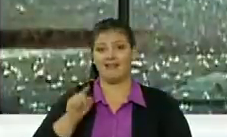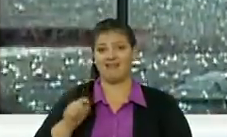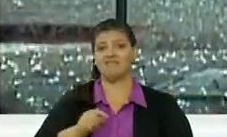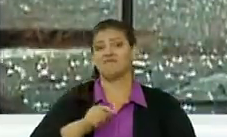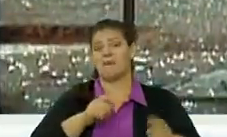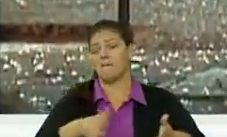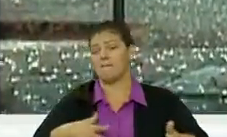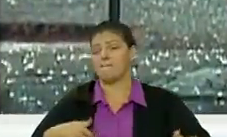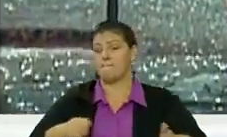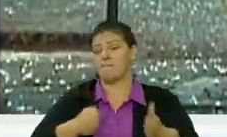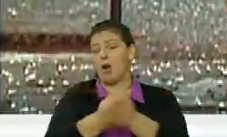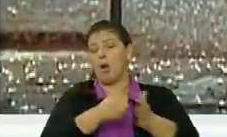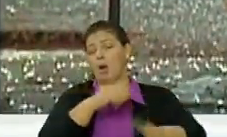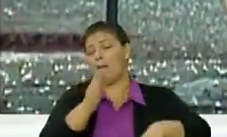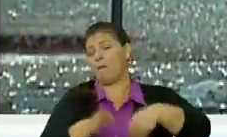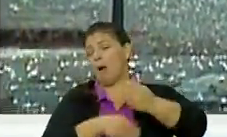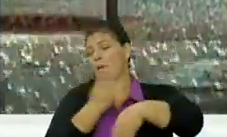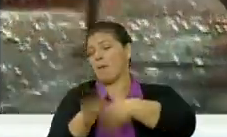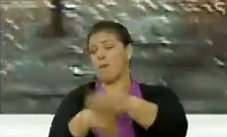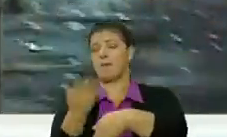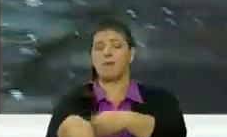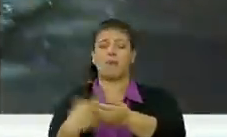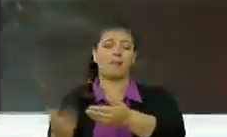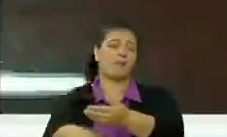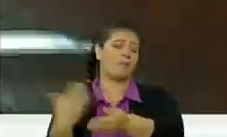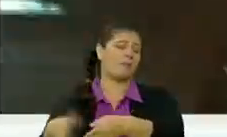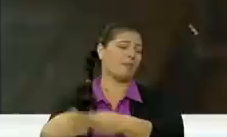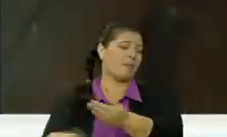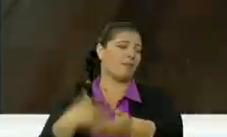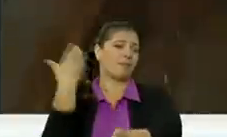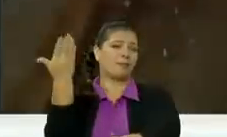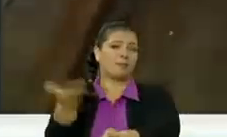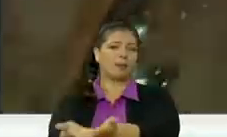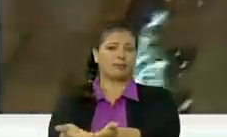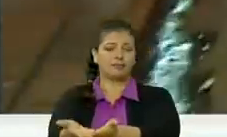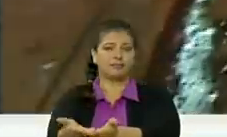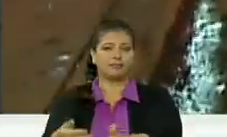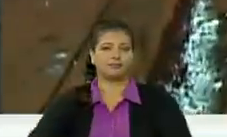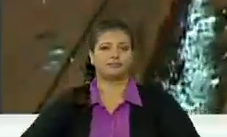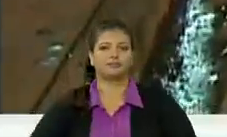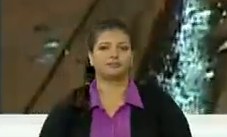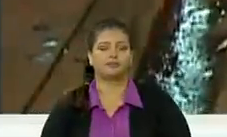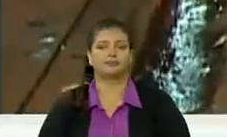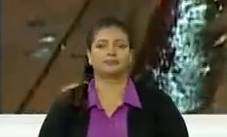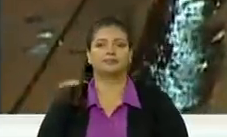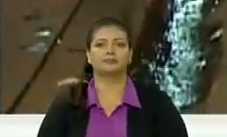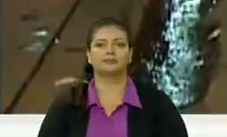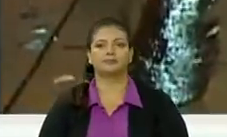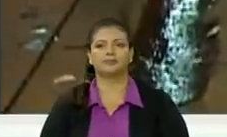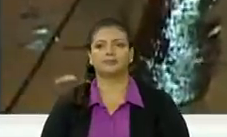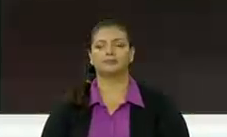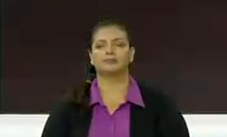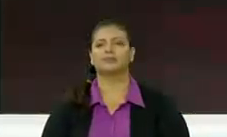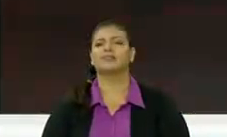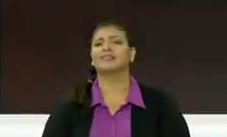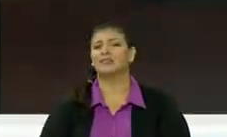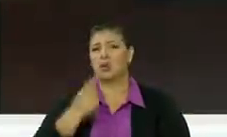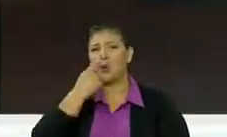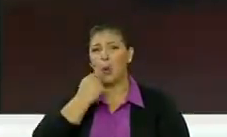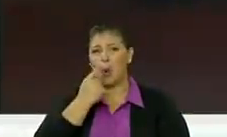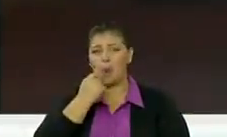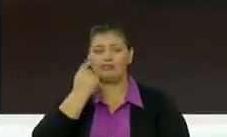campana y se estrelló contra un poste de tendido eléctrico. El conductor quedó herido y